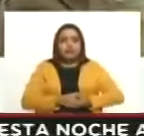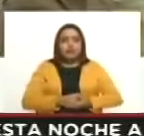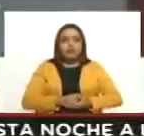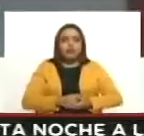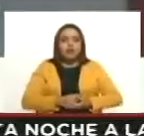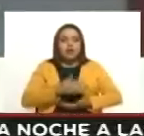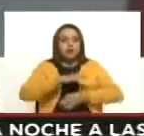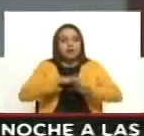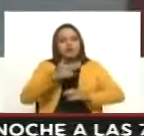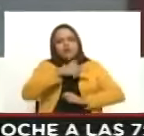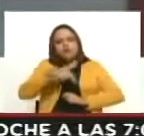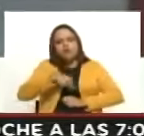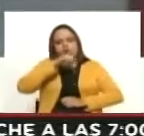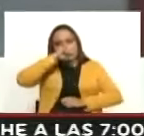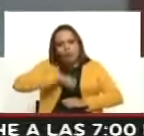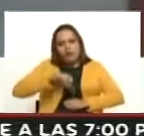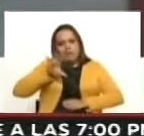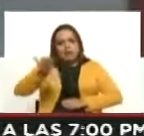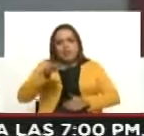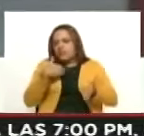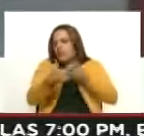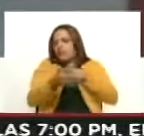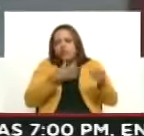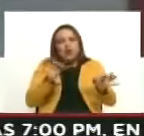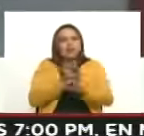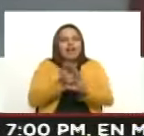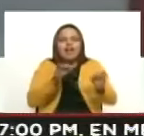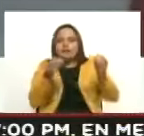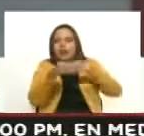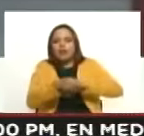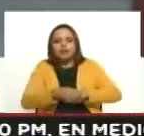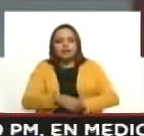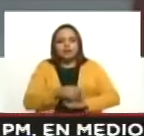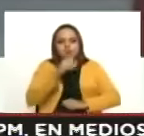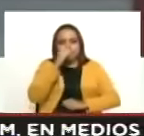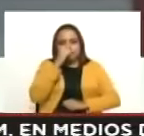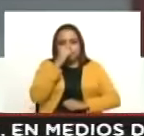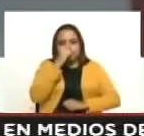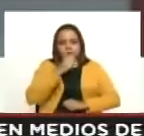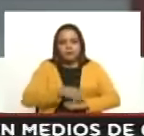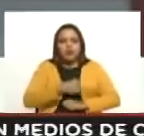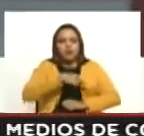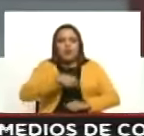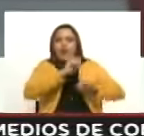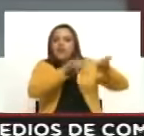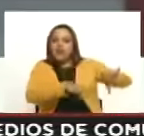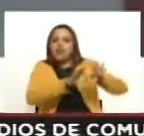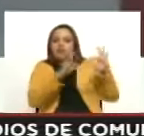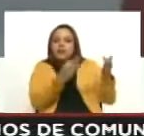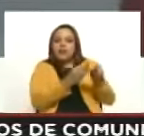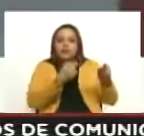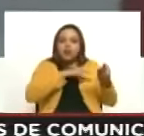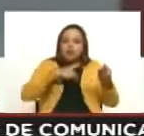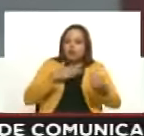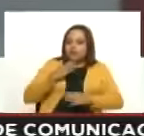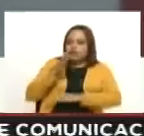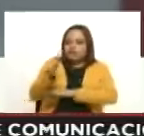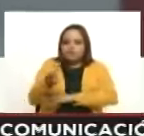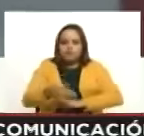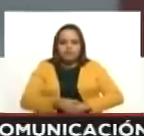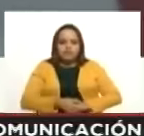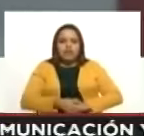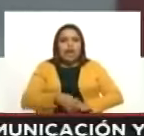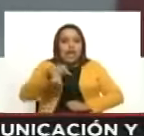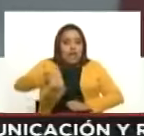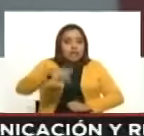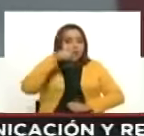esta patria, no nos importó nada más, dejamos a nuestras familias y salimos. Hoy día, este pueblo,